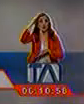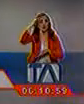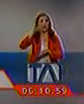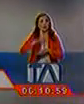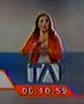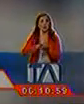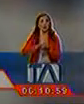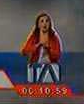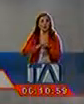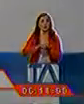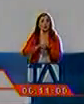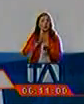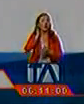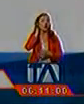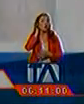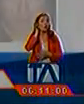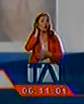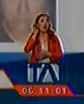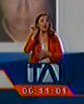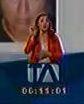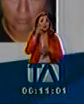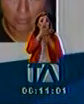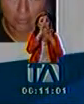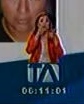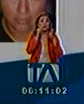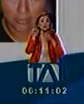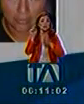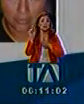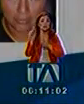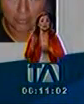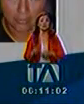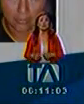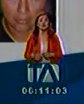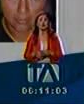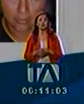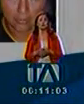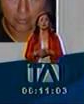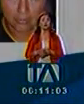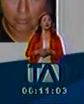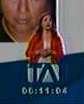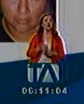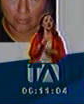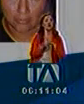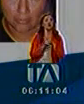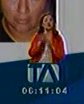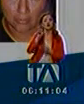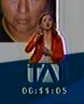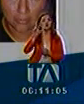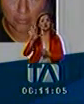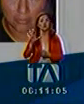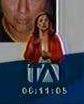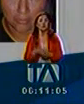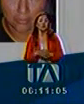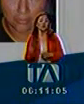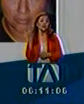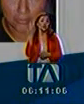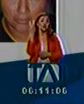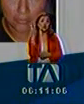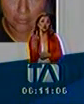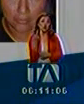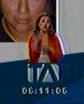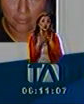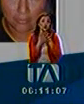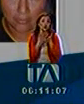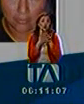haber estafado a la mujer. Ellos son Jacqueline Cecibel Mero Figueroa, tenía 35 años, registraba 2 antecedentes por